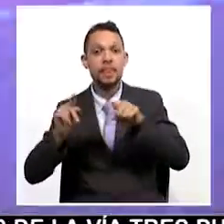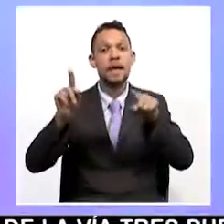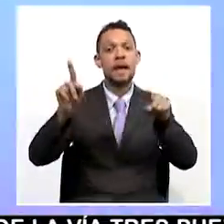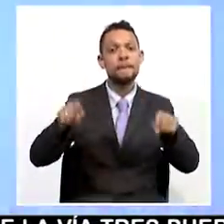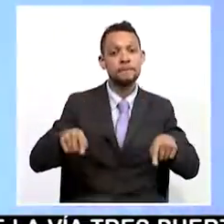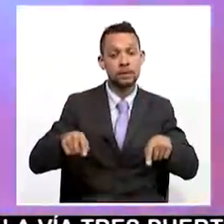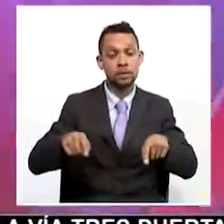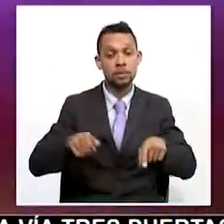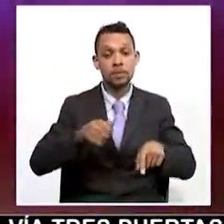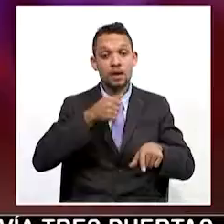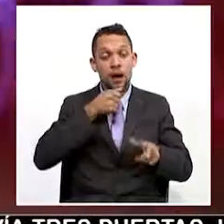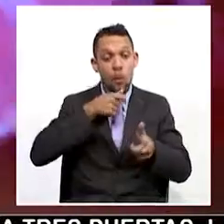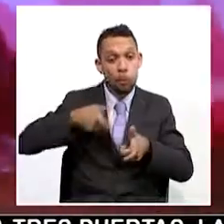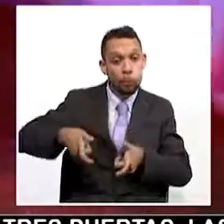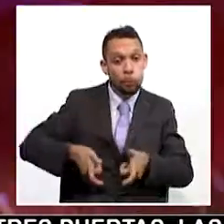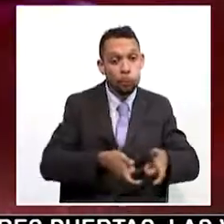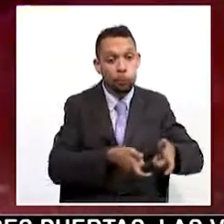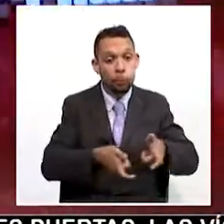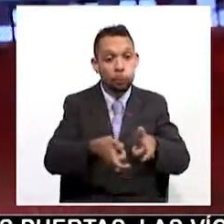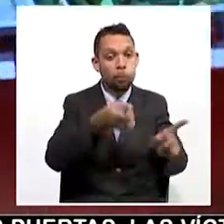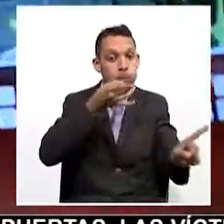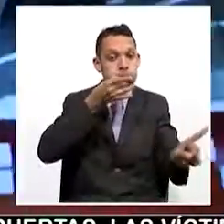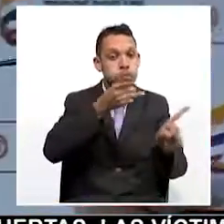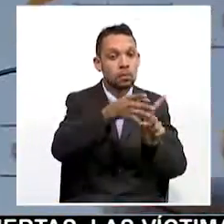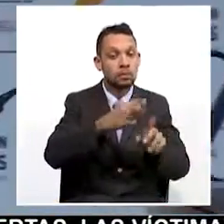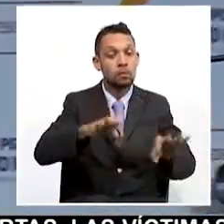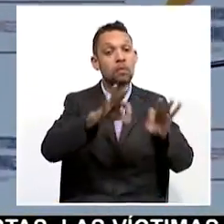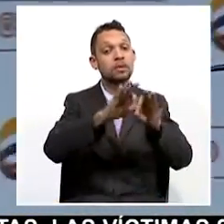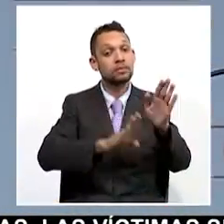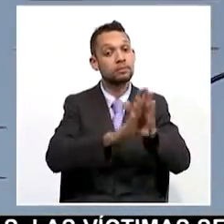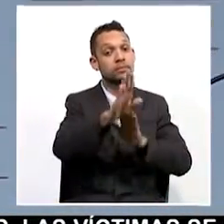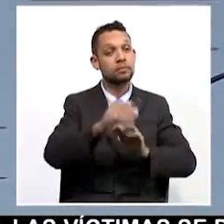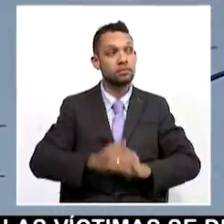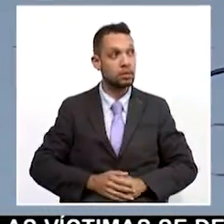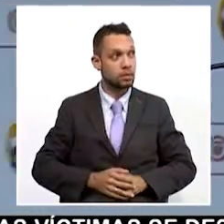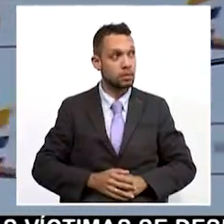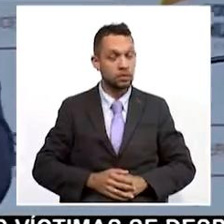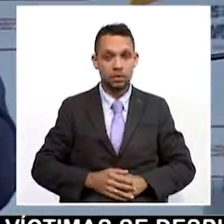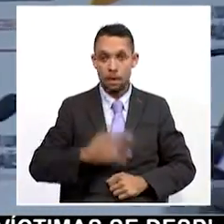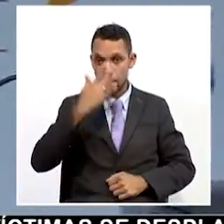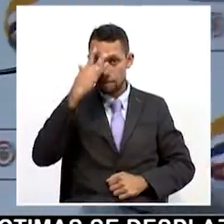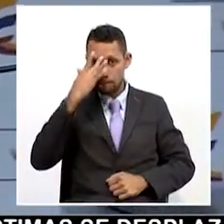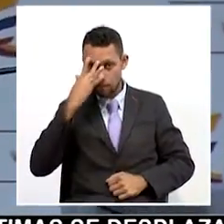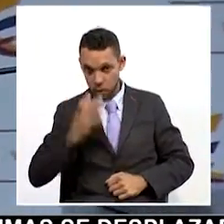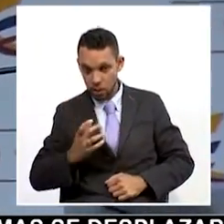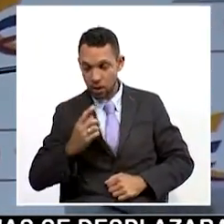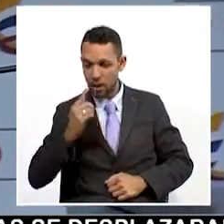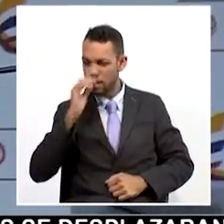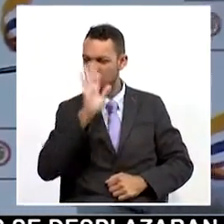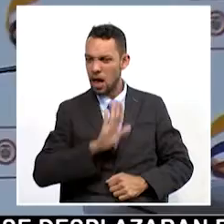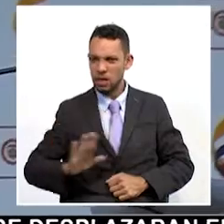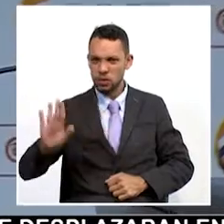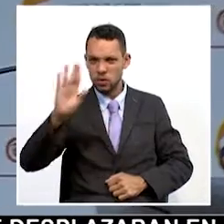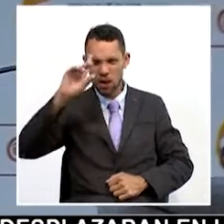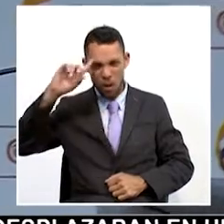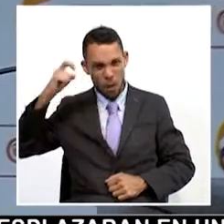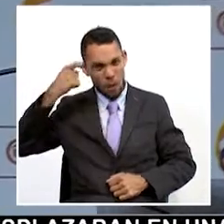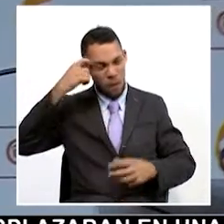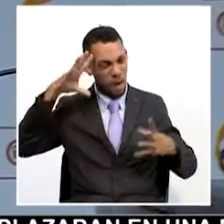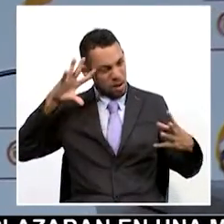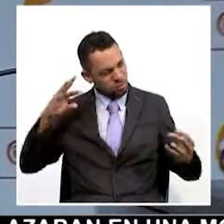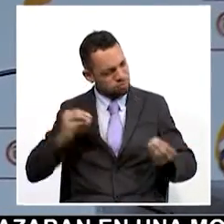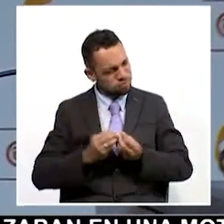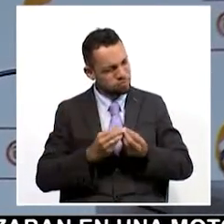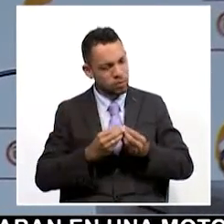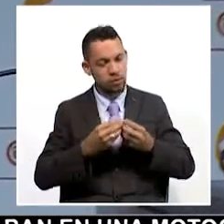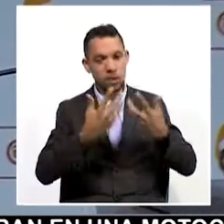los acueductos fueron uno de sus mayores logros. Porque el gobierno nacional a cada una de esas familias, sector